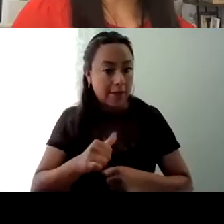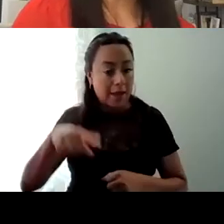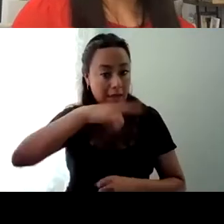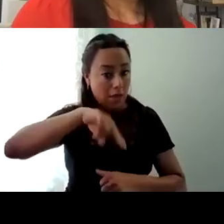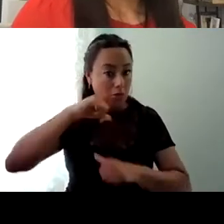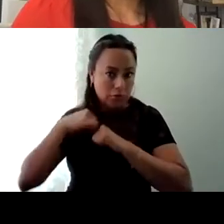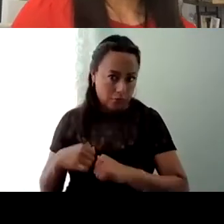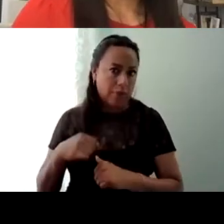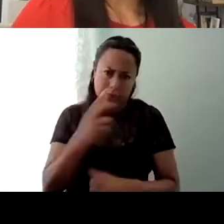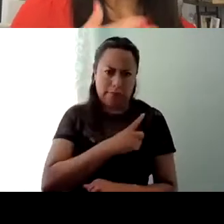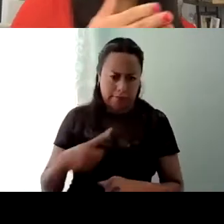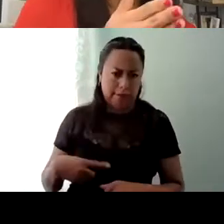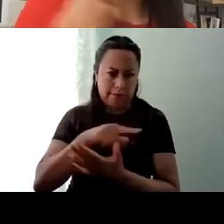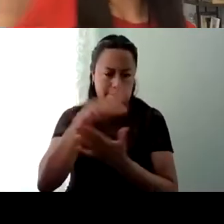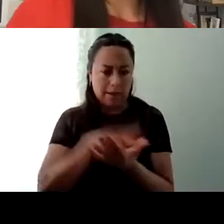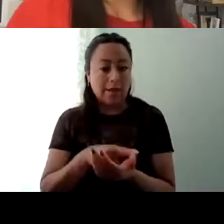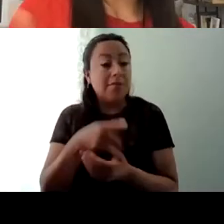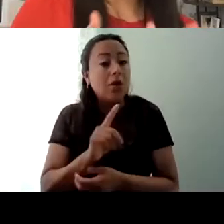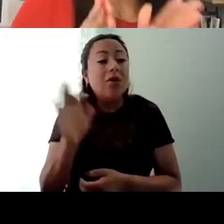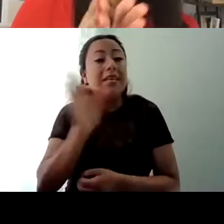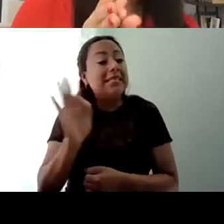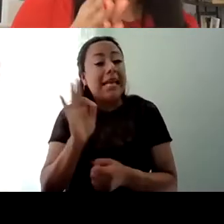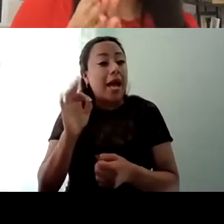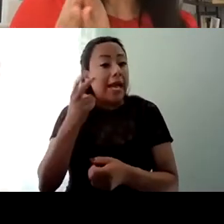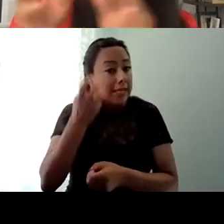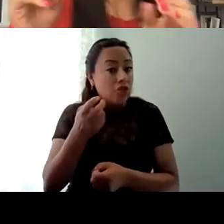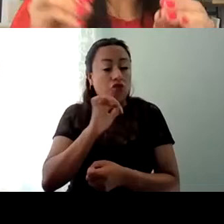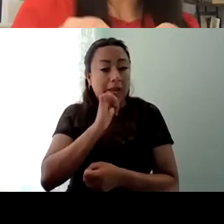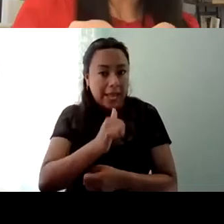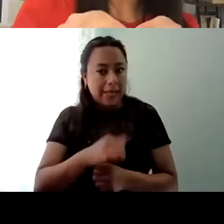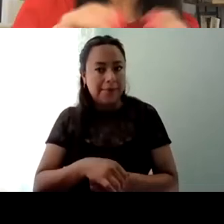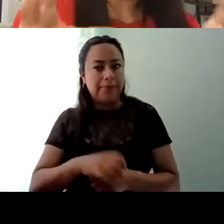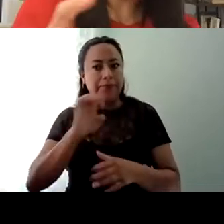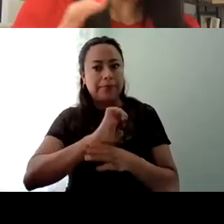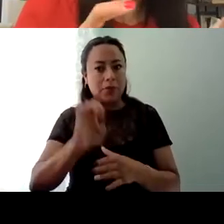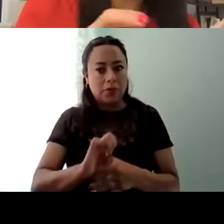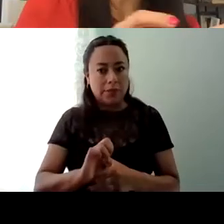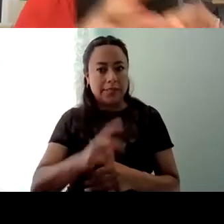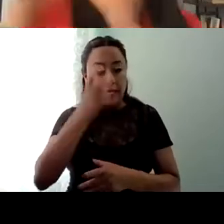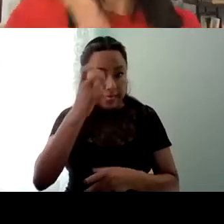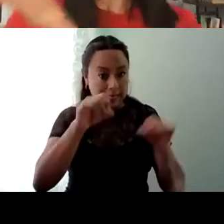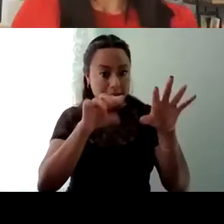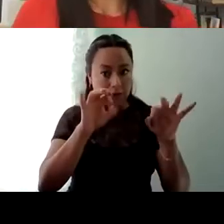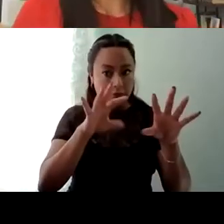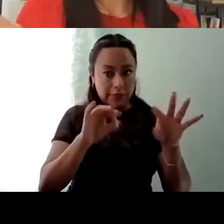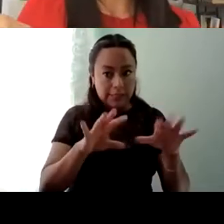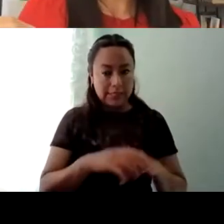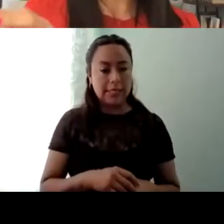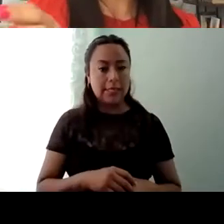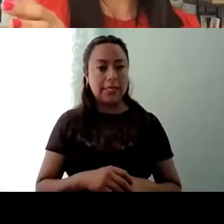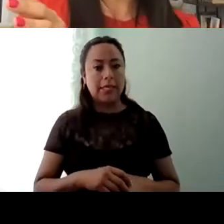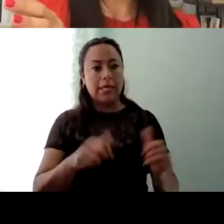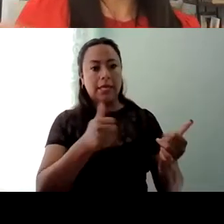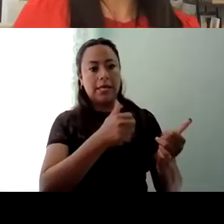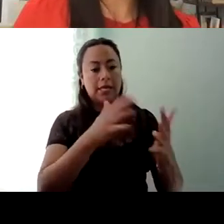por ley, pueden acudir saliendo de esa oficina de la alcaldía a otra oficina de la